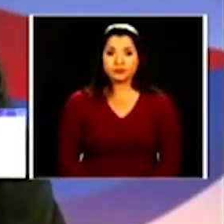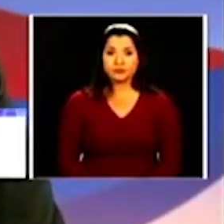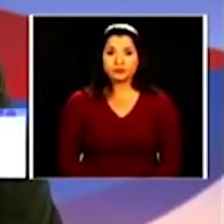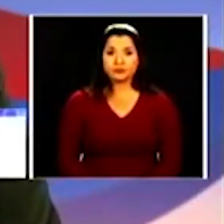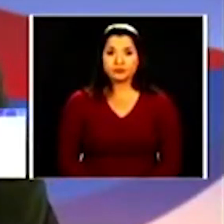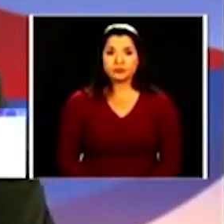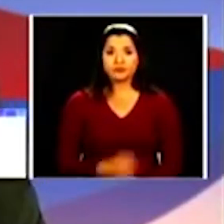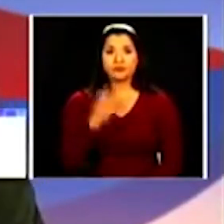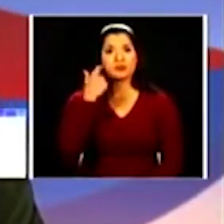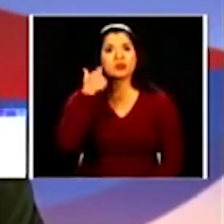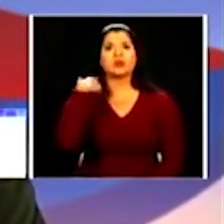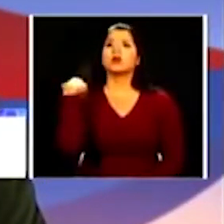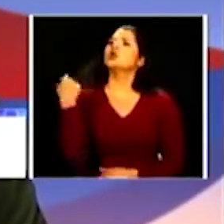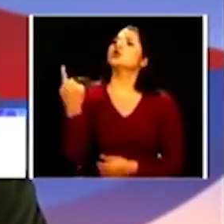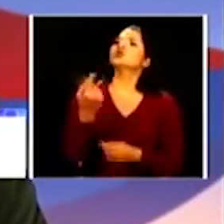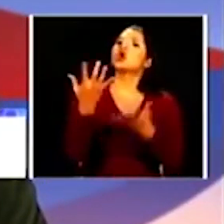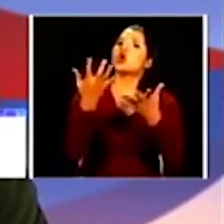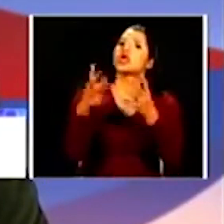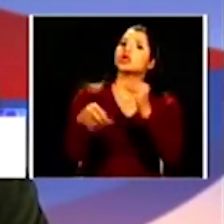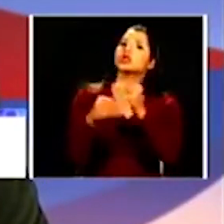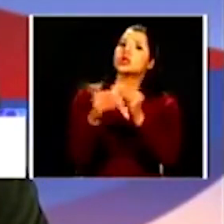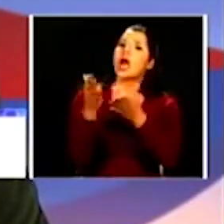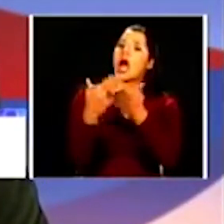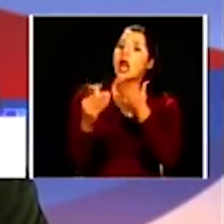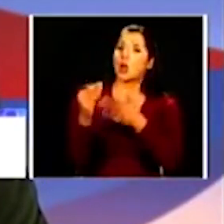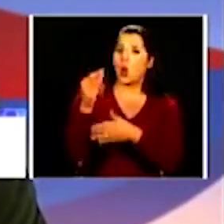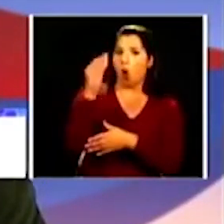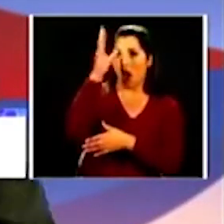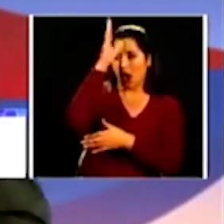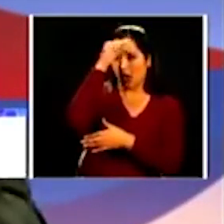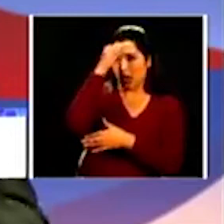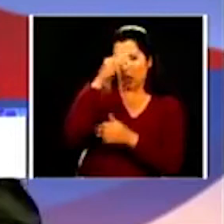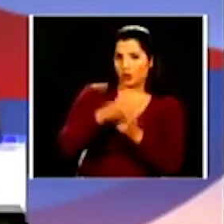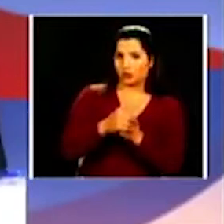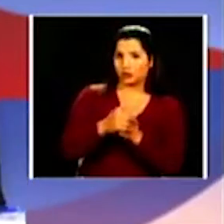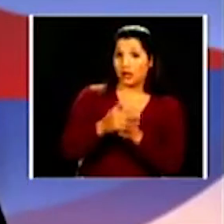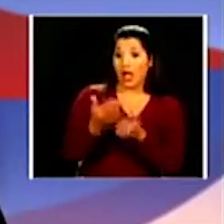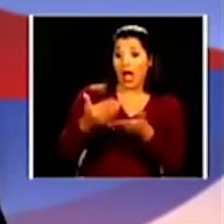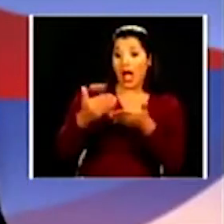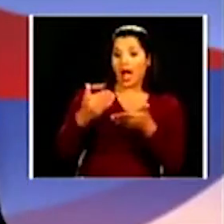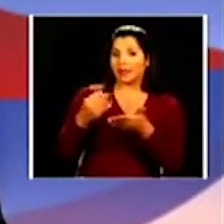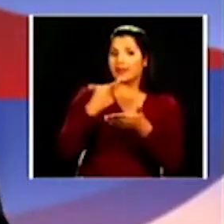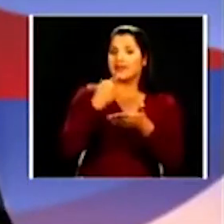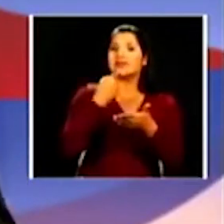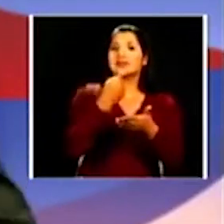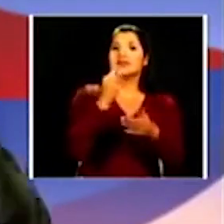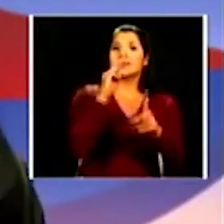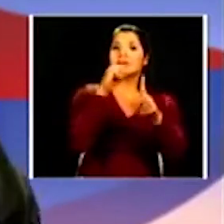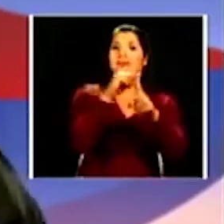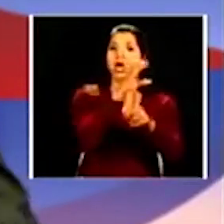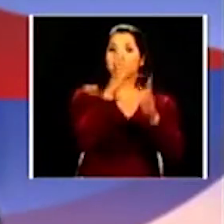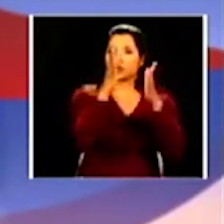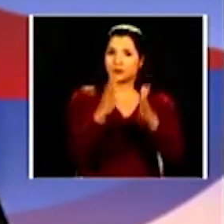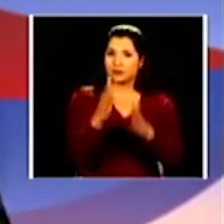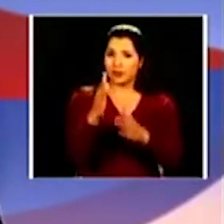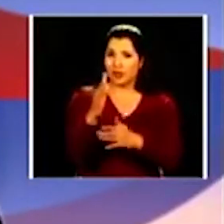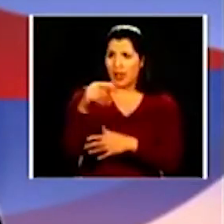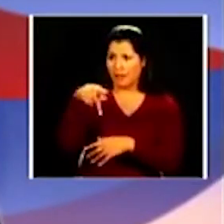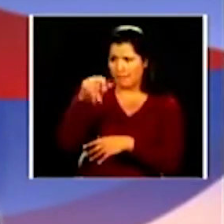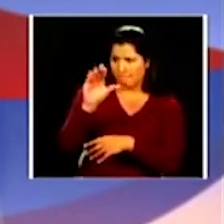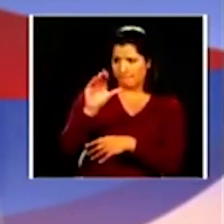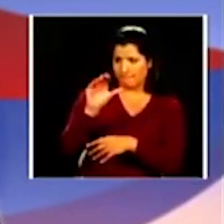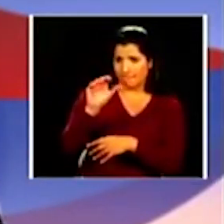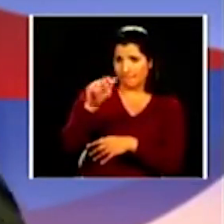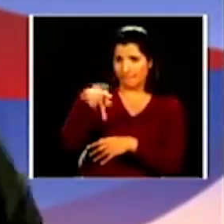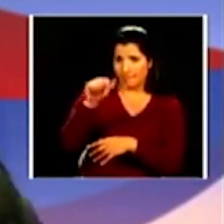Le digo algo nada más a don Carlos antes de hacerle o darle mi mensaje a los costarricenses. Don Carlos, el PAC también ha visitado iglesias para